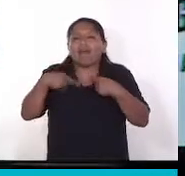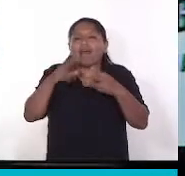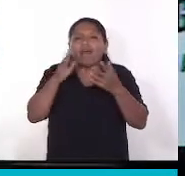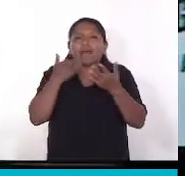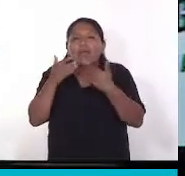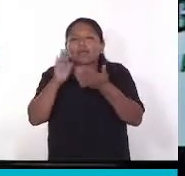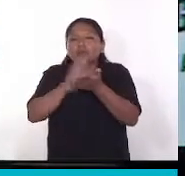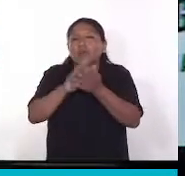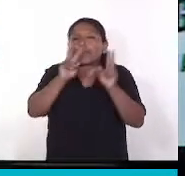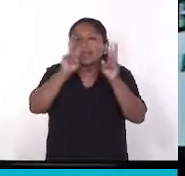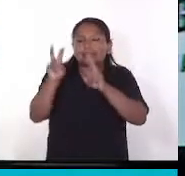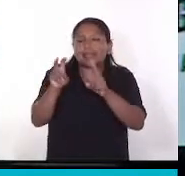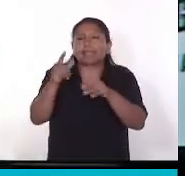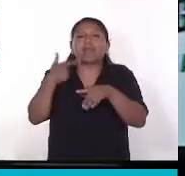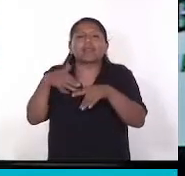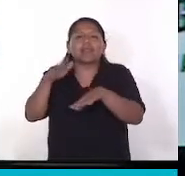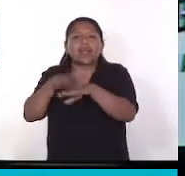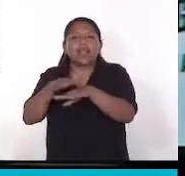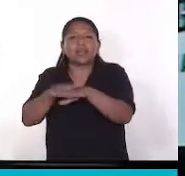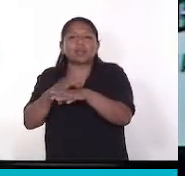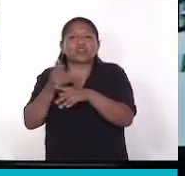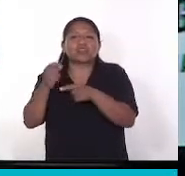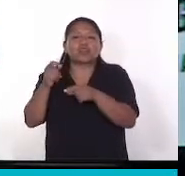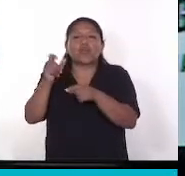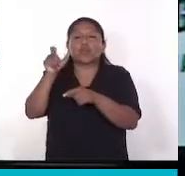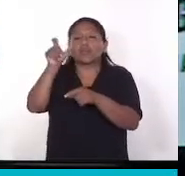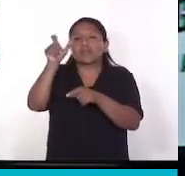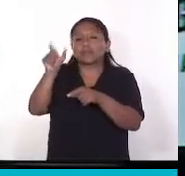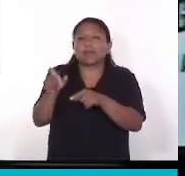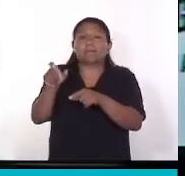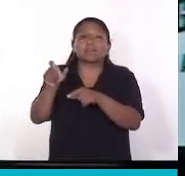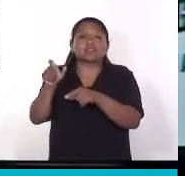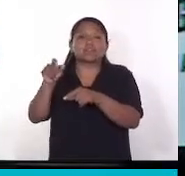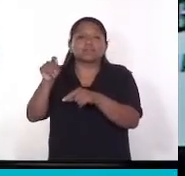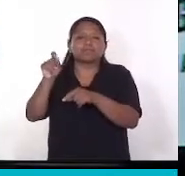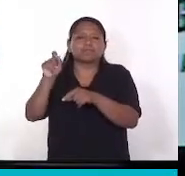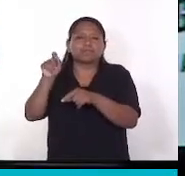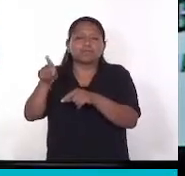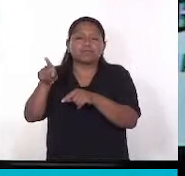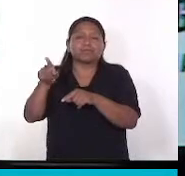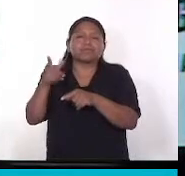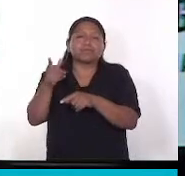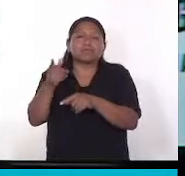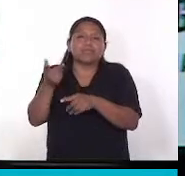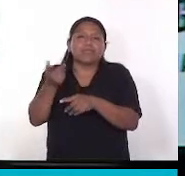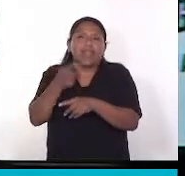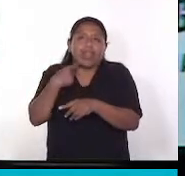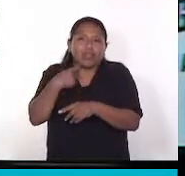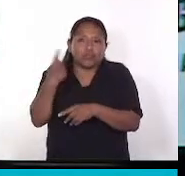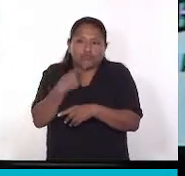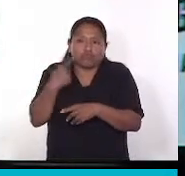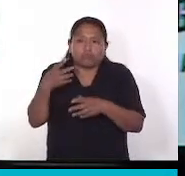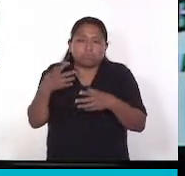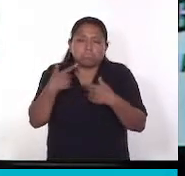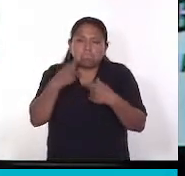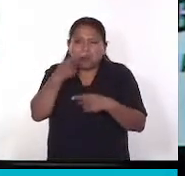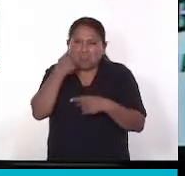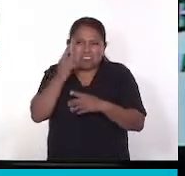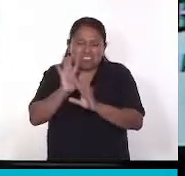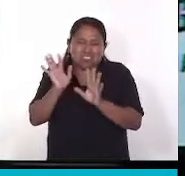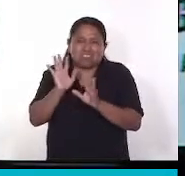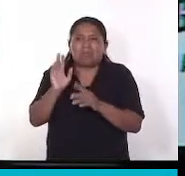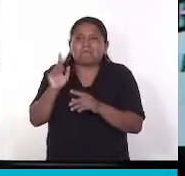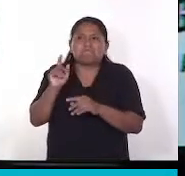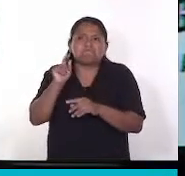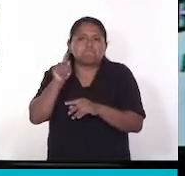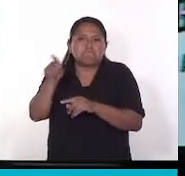tema en lo que hace a la responsabilidad del procurador Contegrand. A nosotros, en particular del Frente Izquierda, no nos interesa